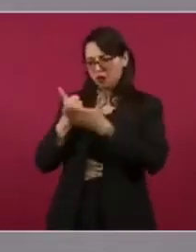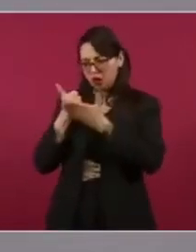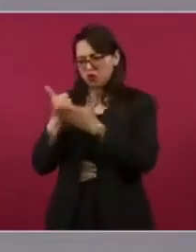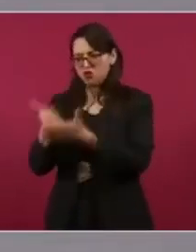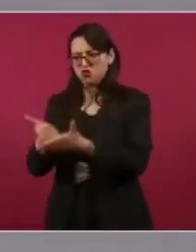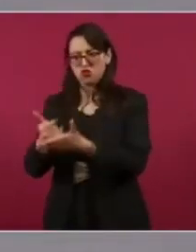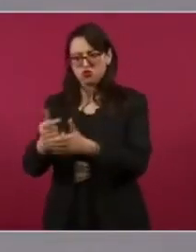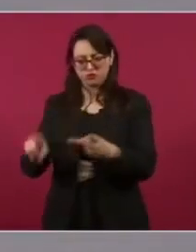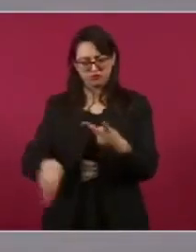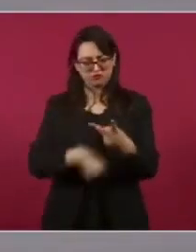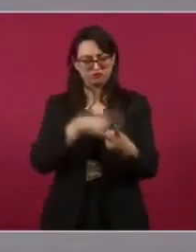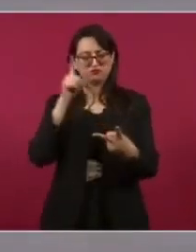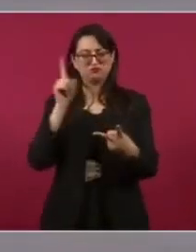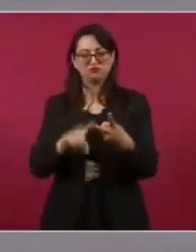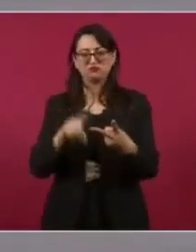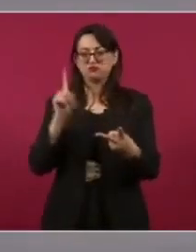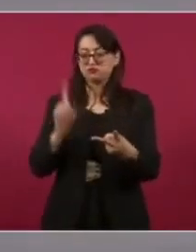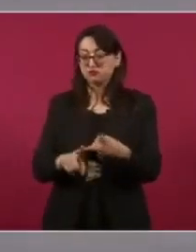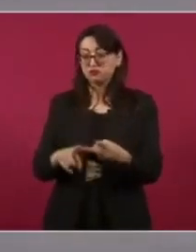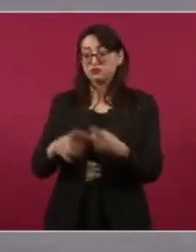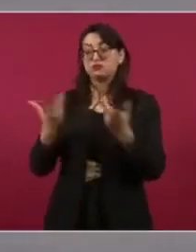impulsó su organización